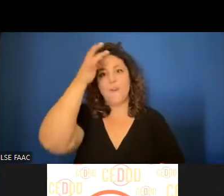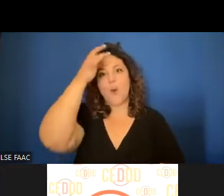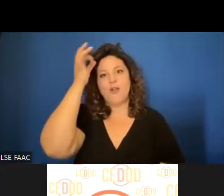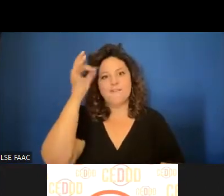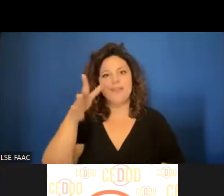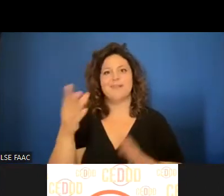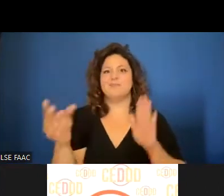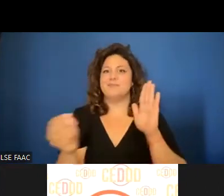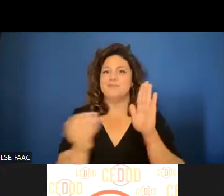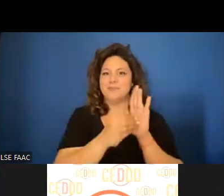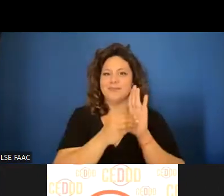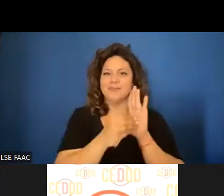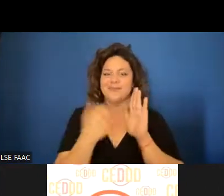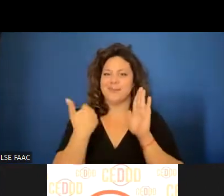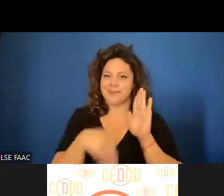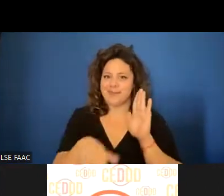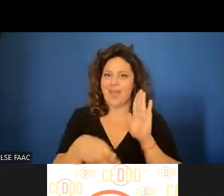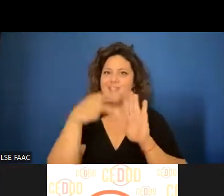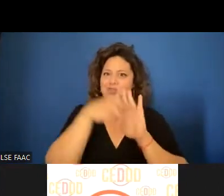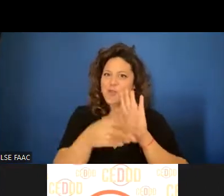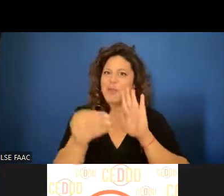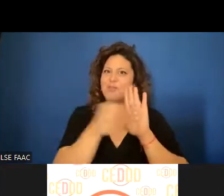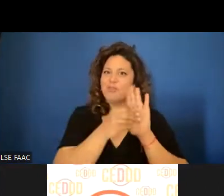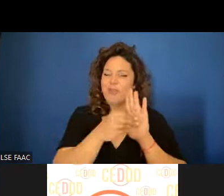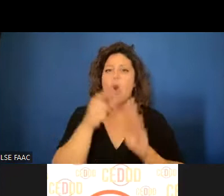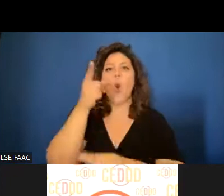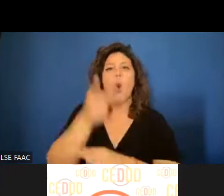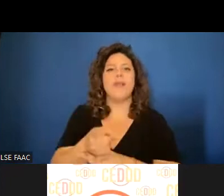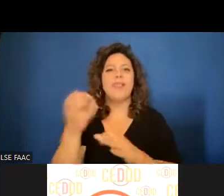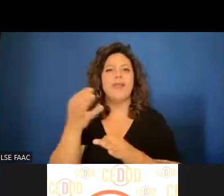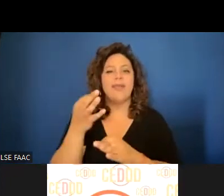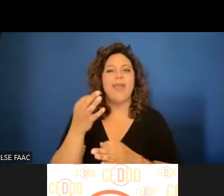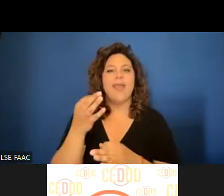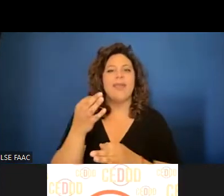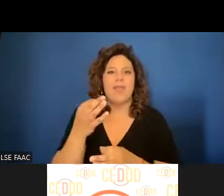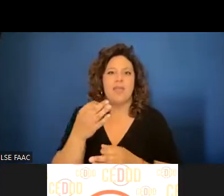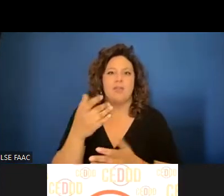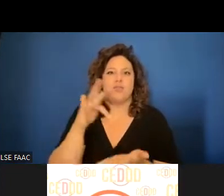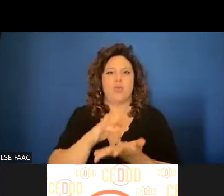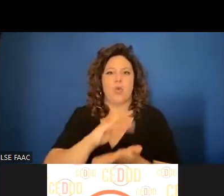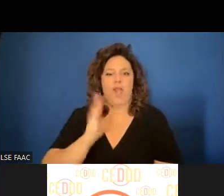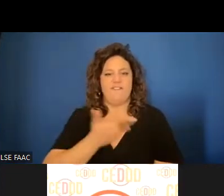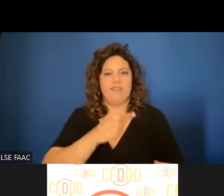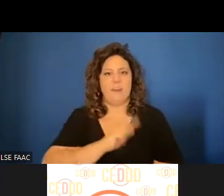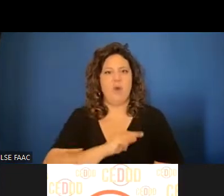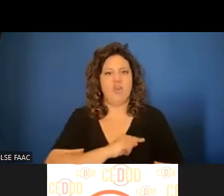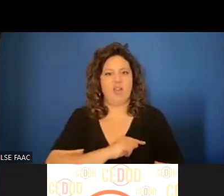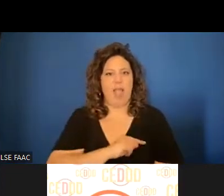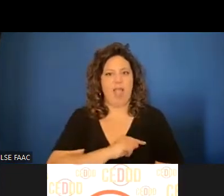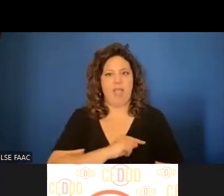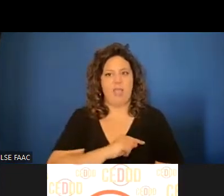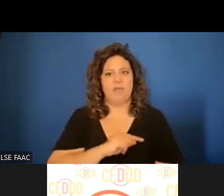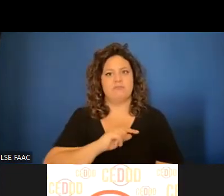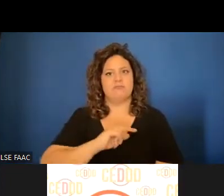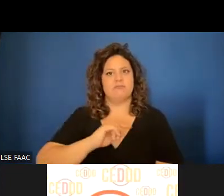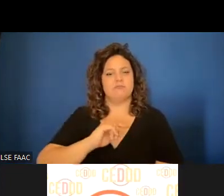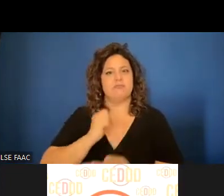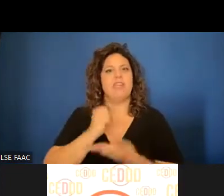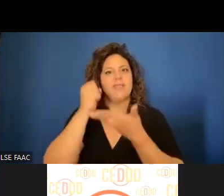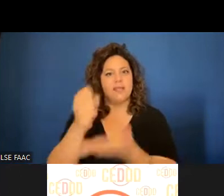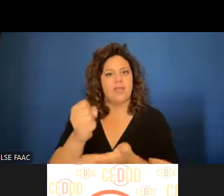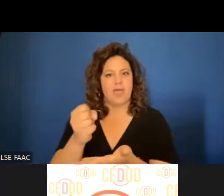claro, habla de que va a hacer informes al Estado, que va a estar dentro de las comisiones negociadoras de la Fundación Tripartita para el